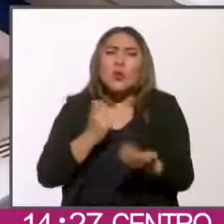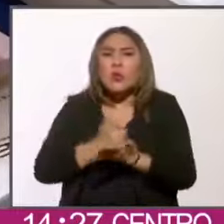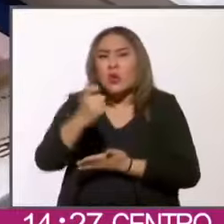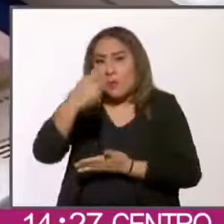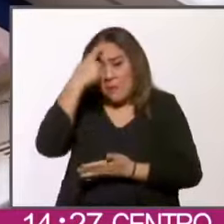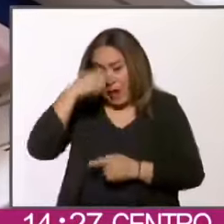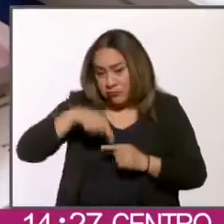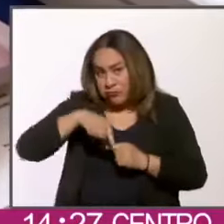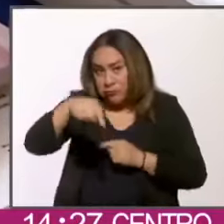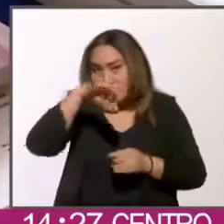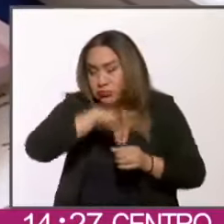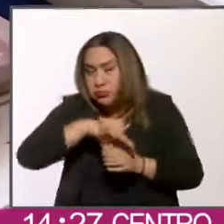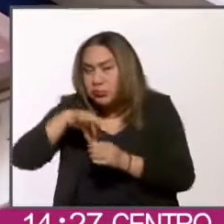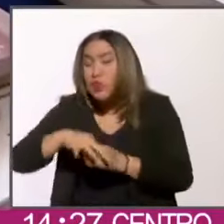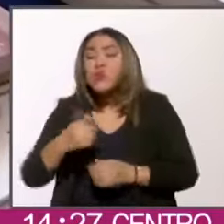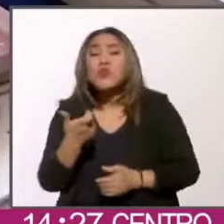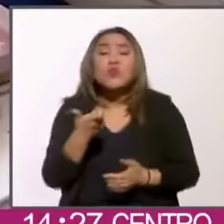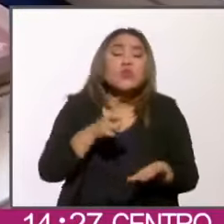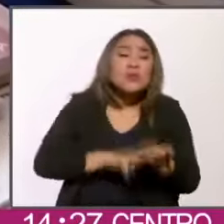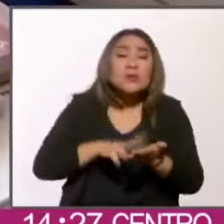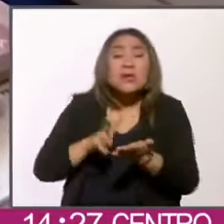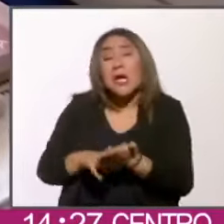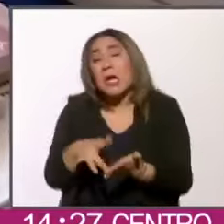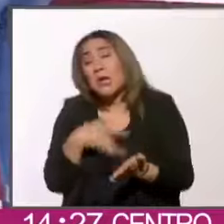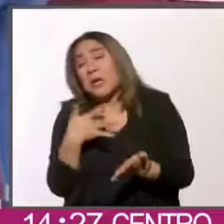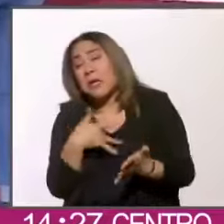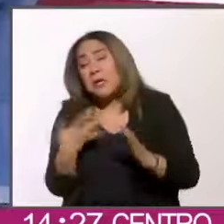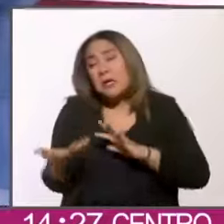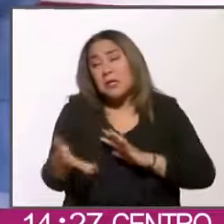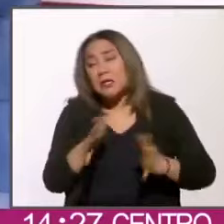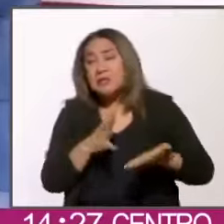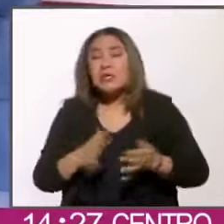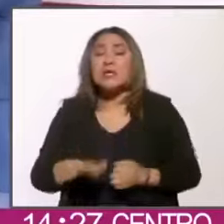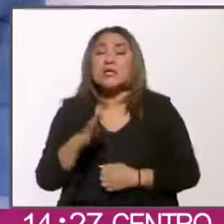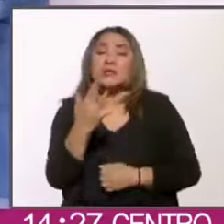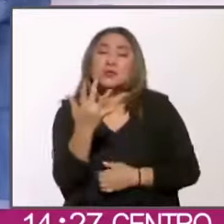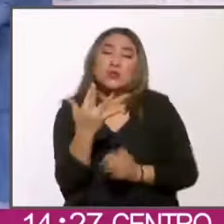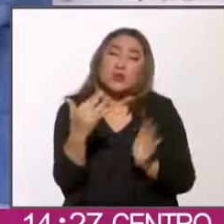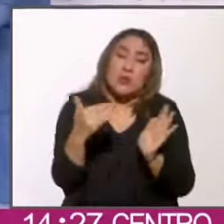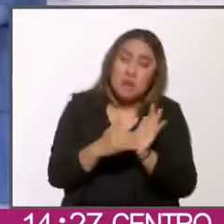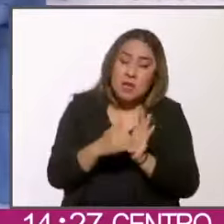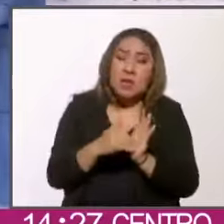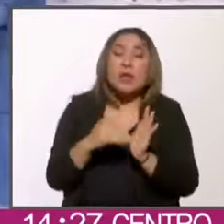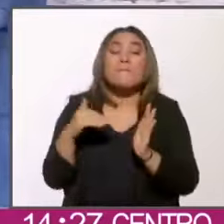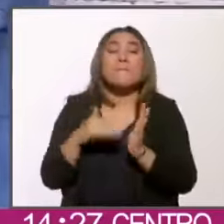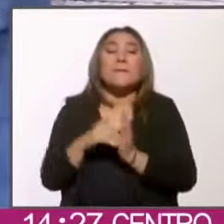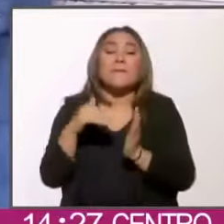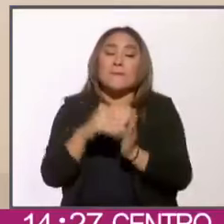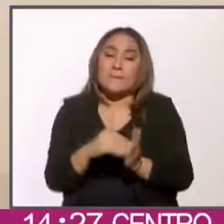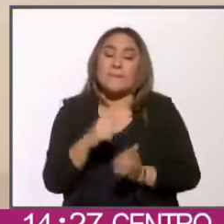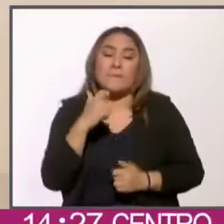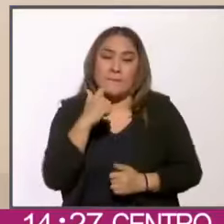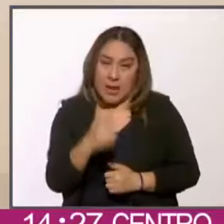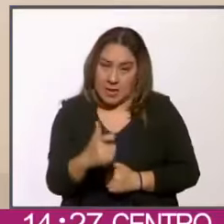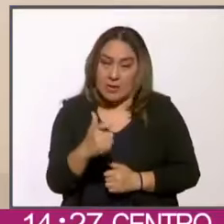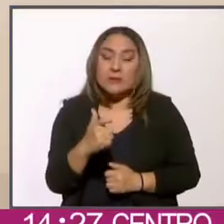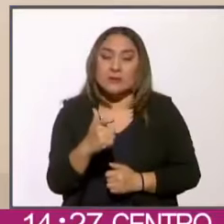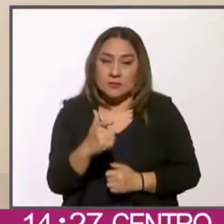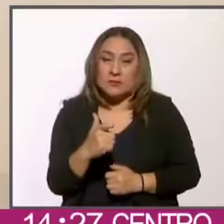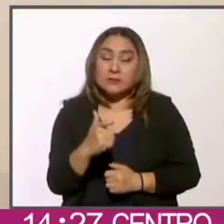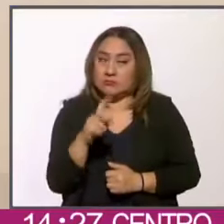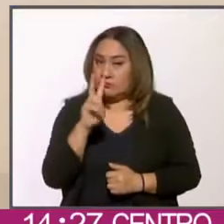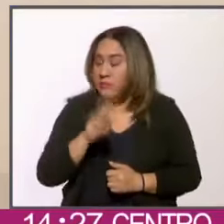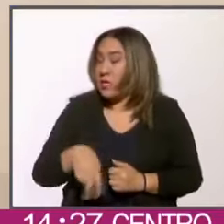electoral? Probablemente alcanzará la cifra de 50 mil millones de pesos. Es